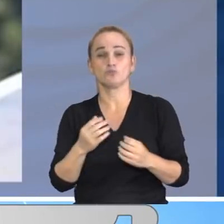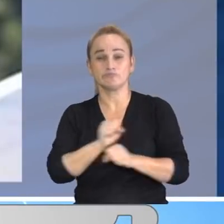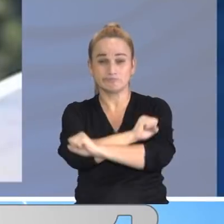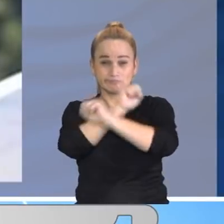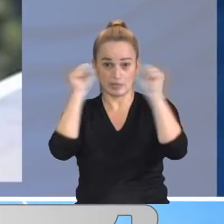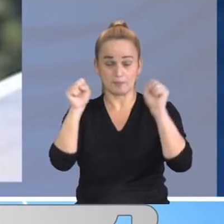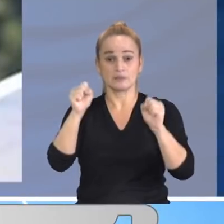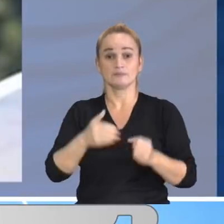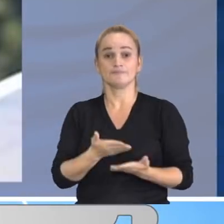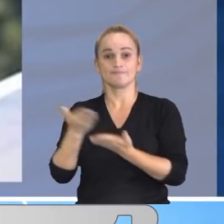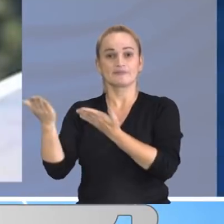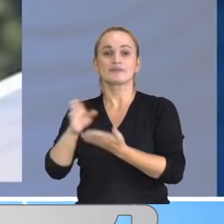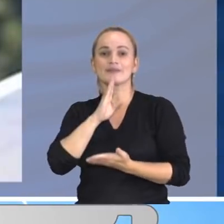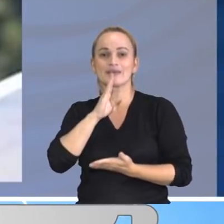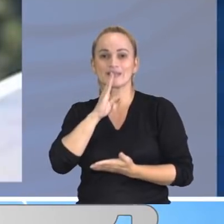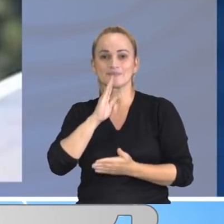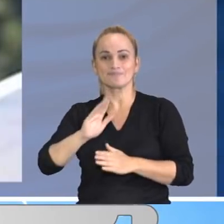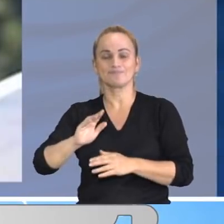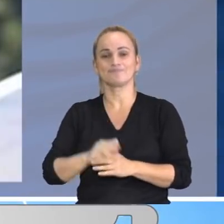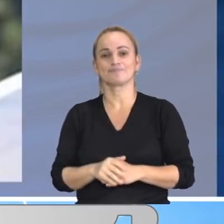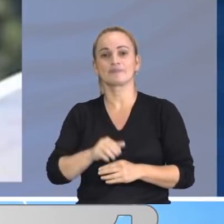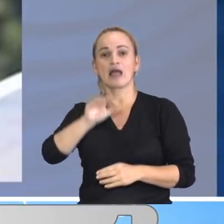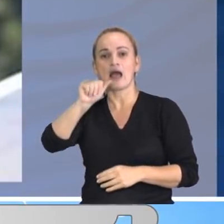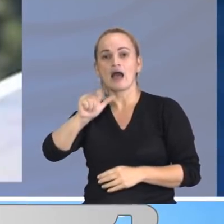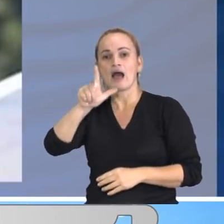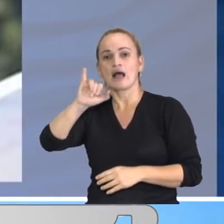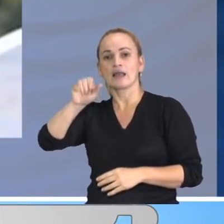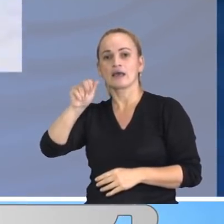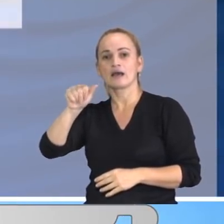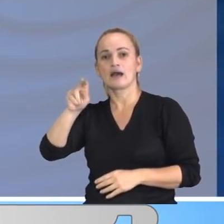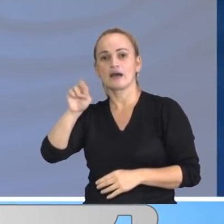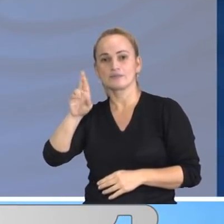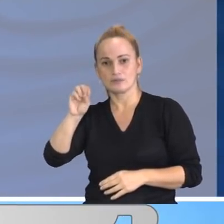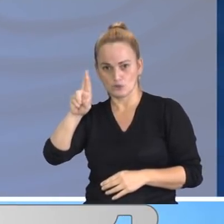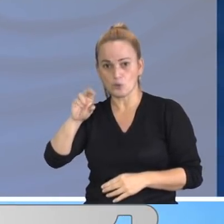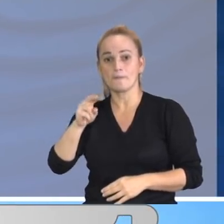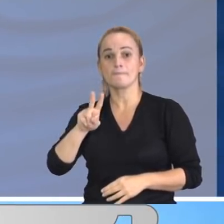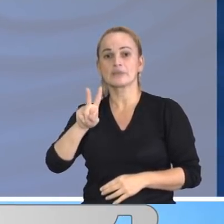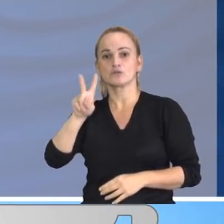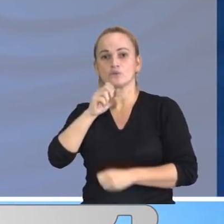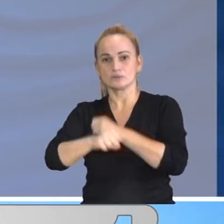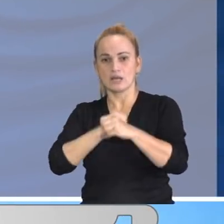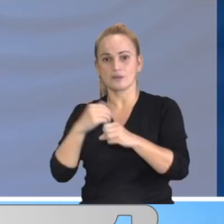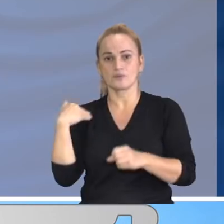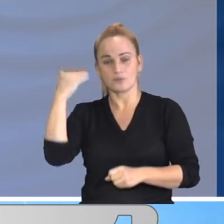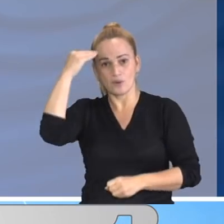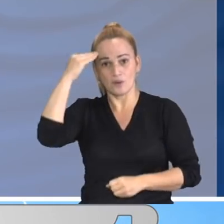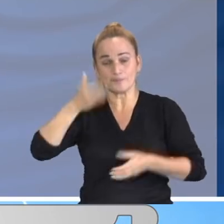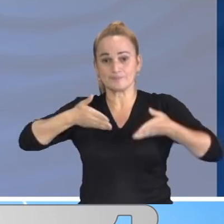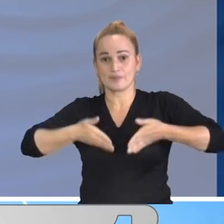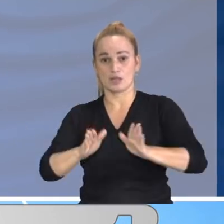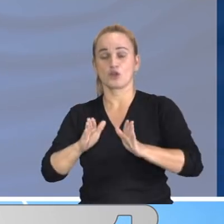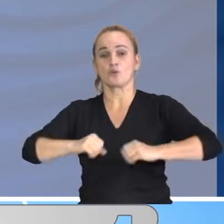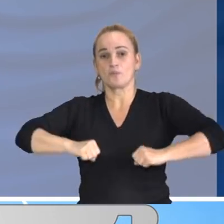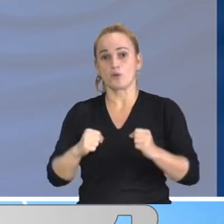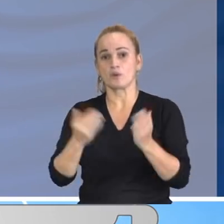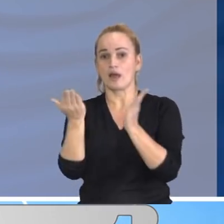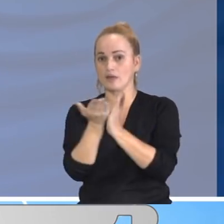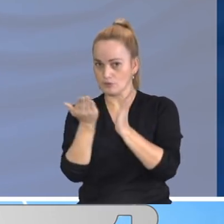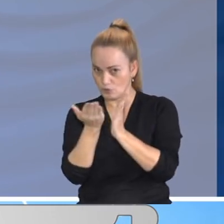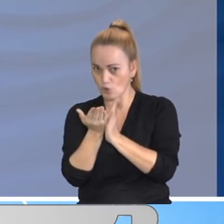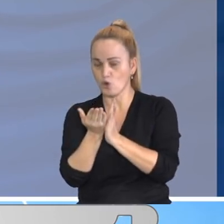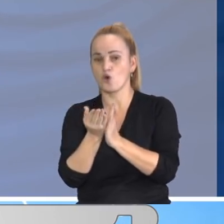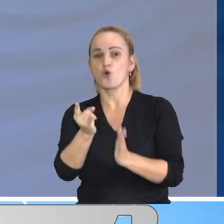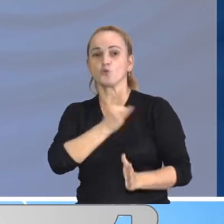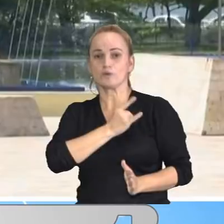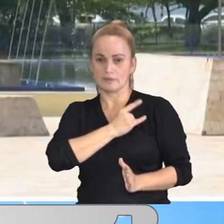hoy. La víctima fue identificada como Alejandro Gutiérrez, de 22 años de edad, de origen bogotano y estudiante de la